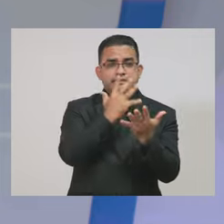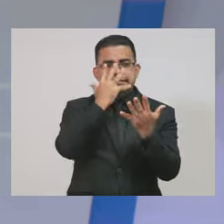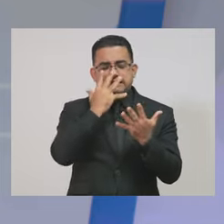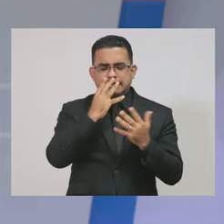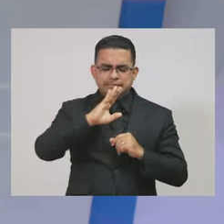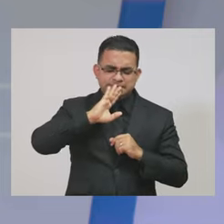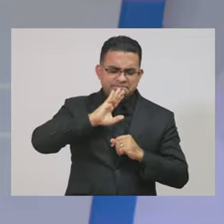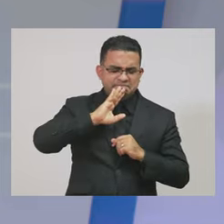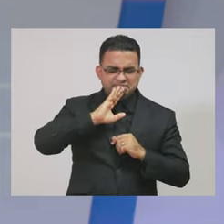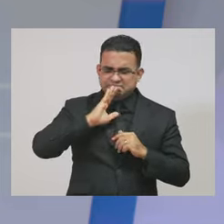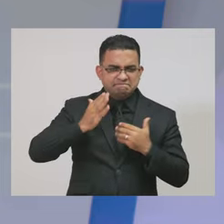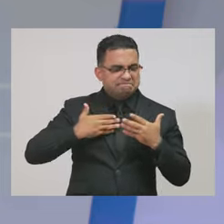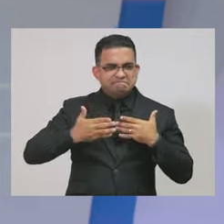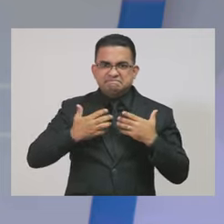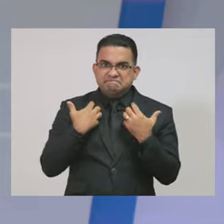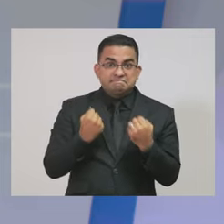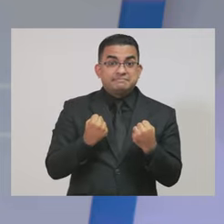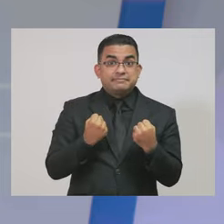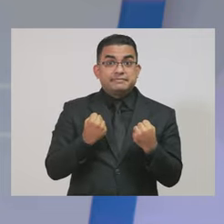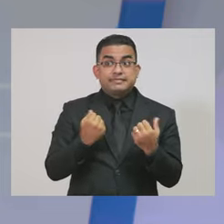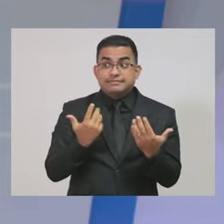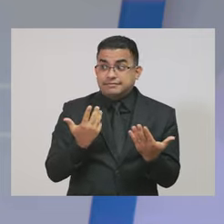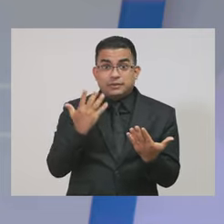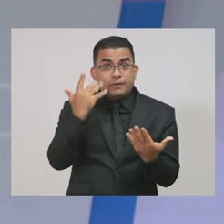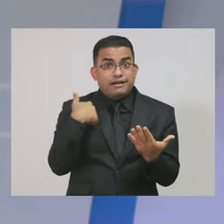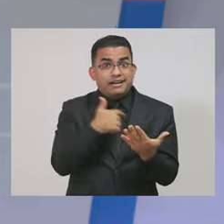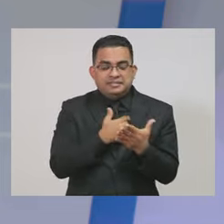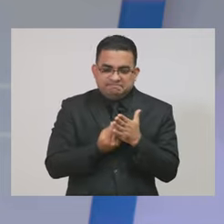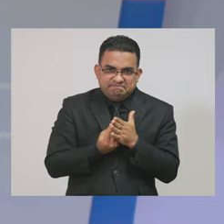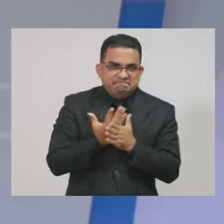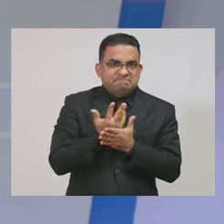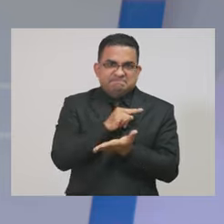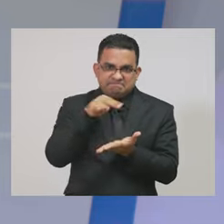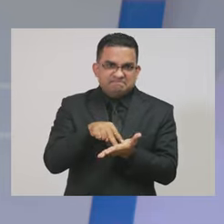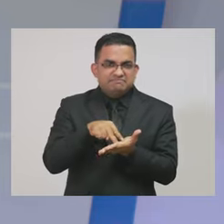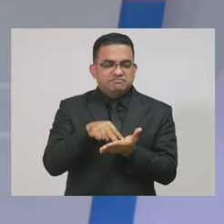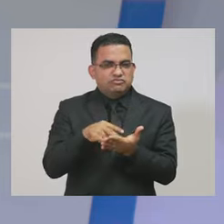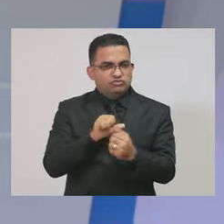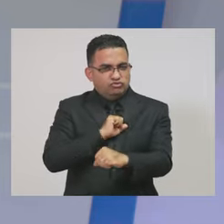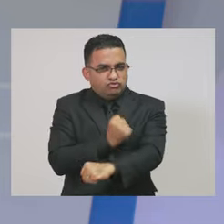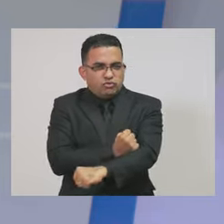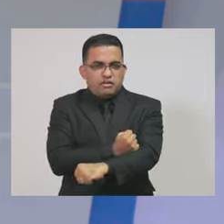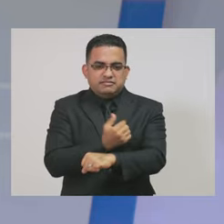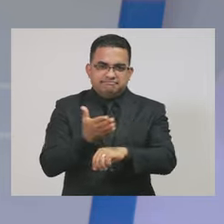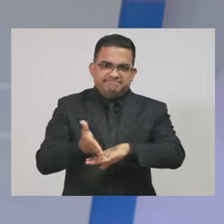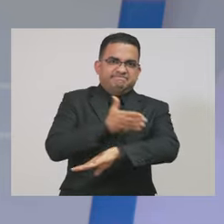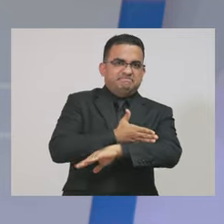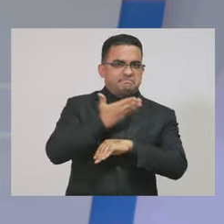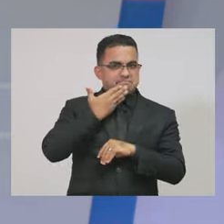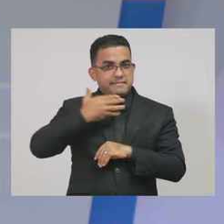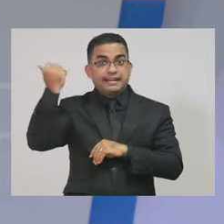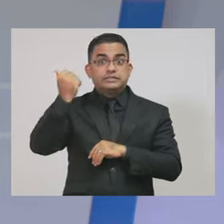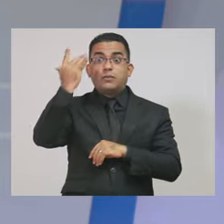momentos de tristeza y frustración no nos detuvieron porque siempre les urgimos y resurgimos más fuertes y para ser